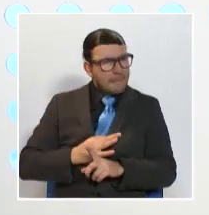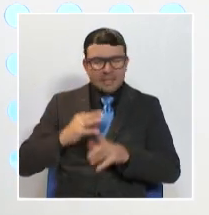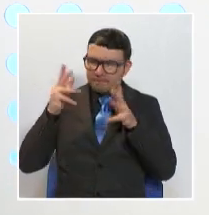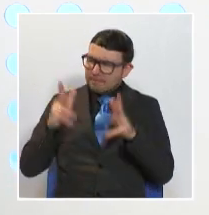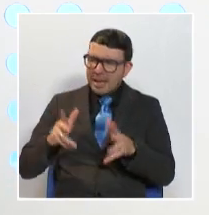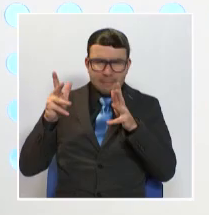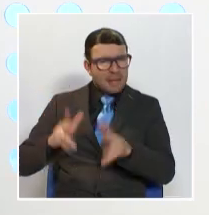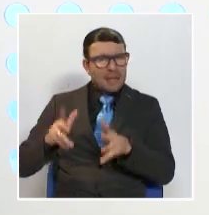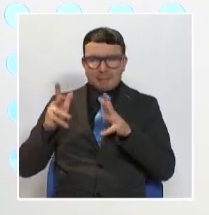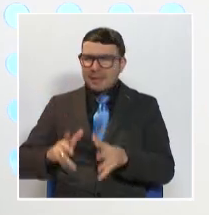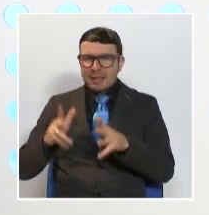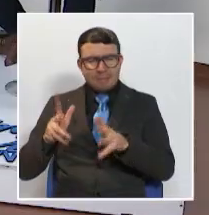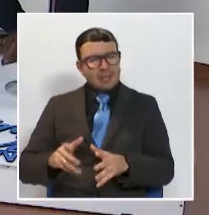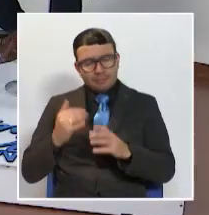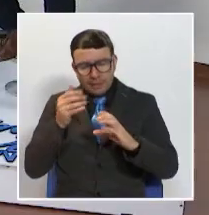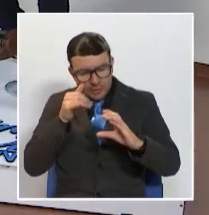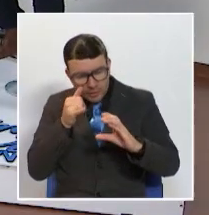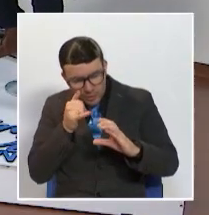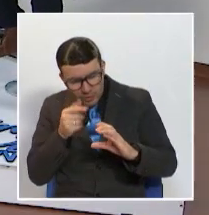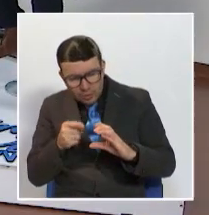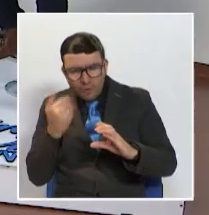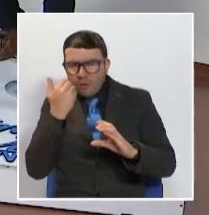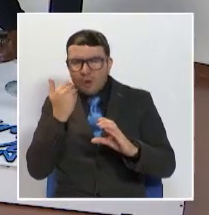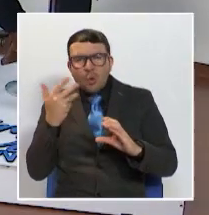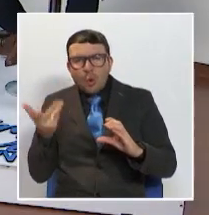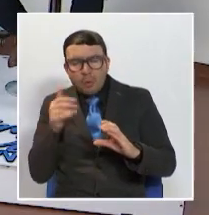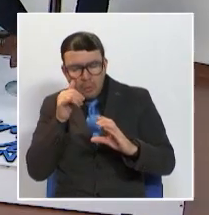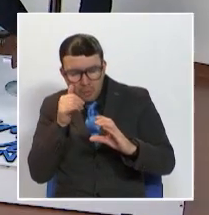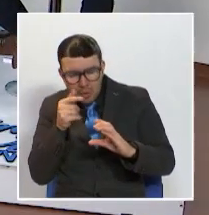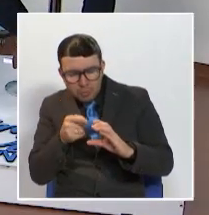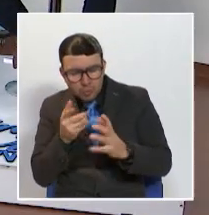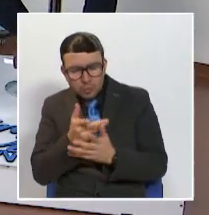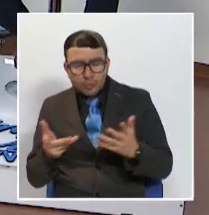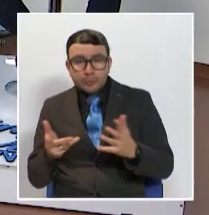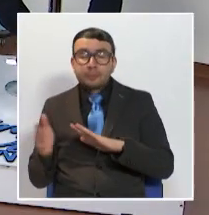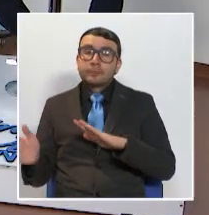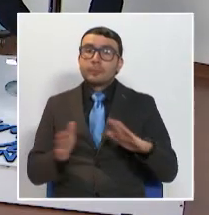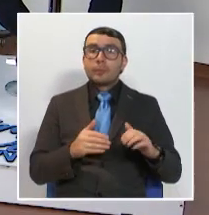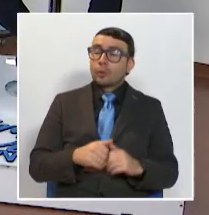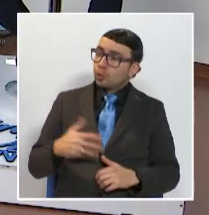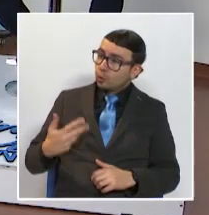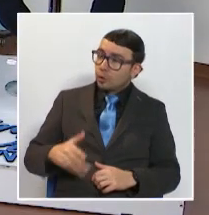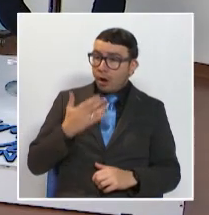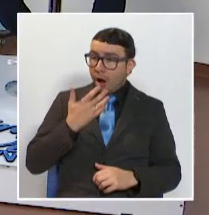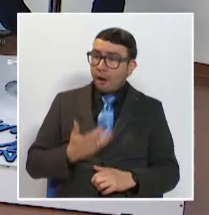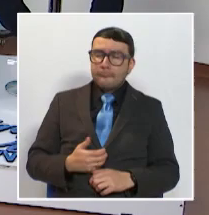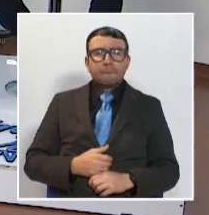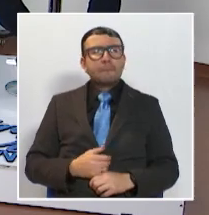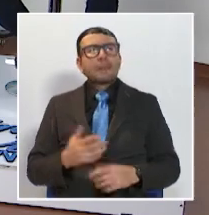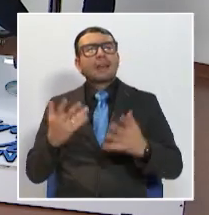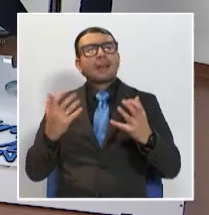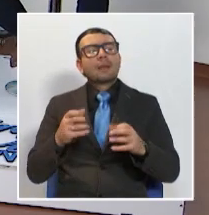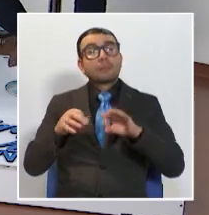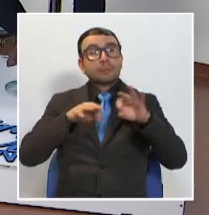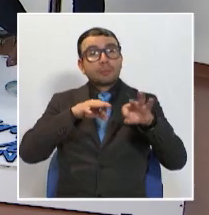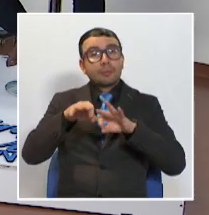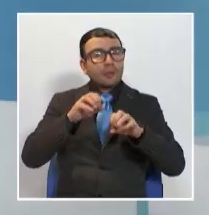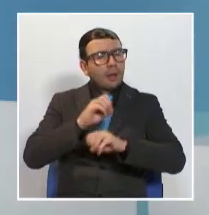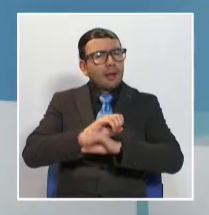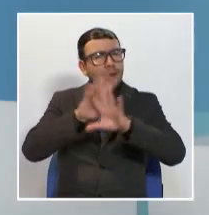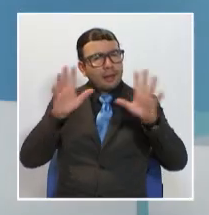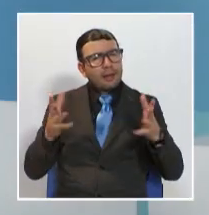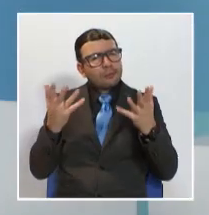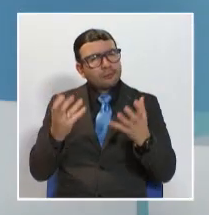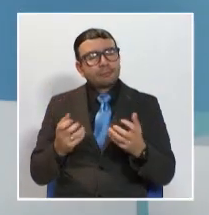en patología. Impresionante. Bueno, hay algo muy importante que nosotros les queremos dejar a ustedes hoy como mensaje y es